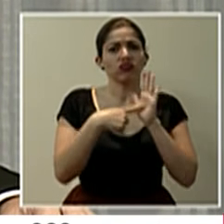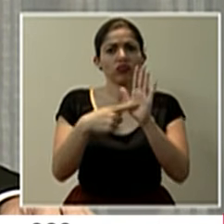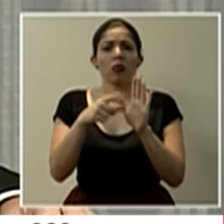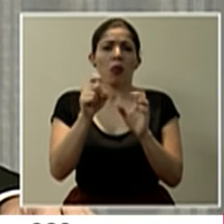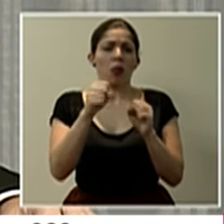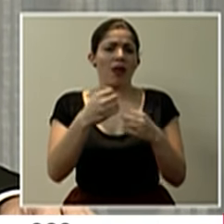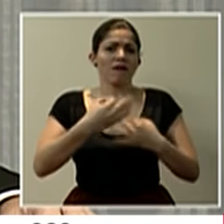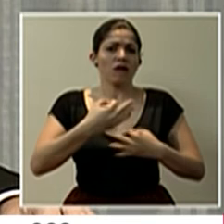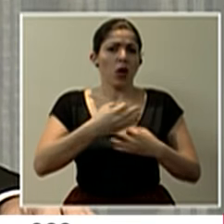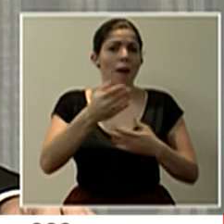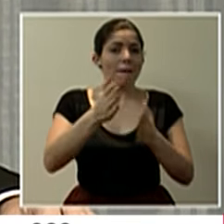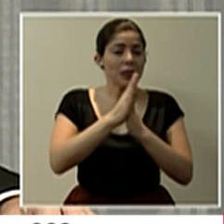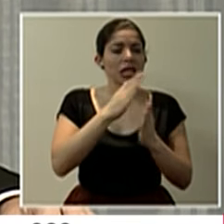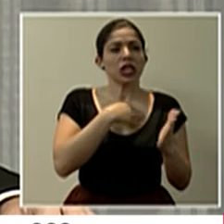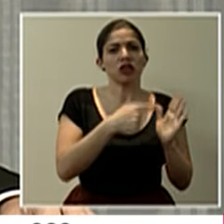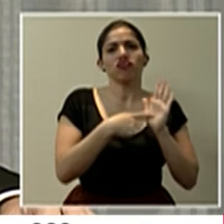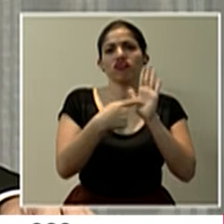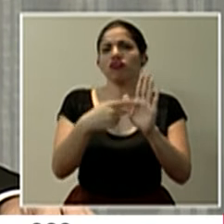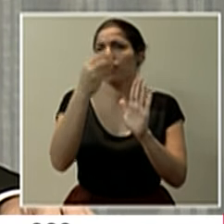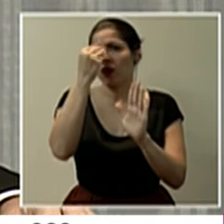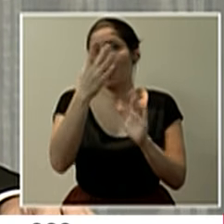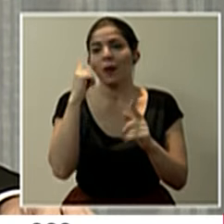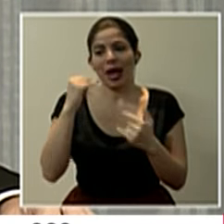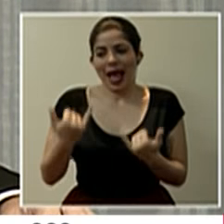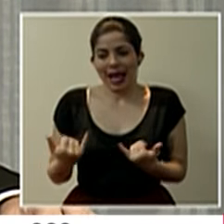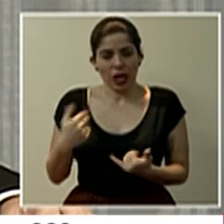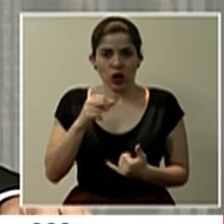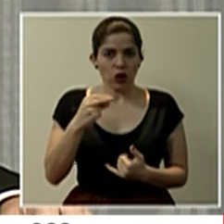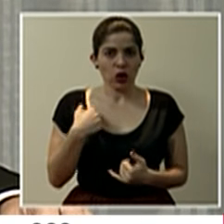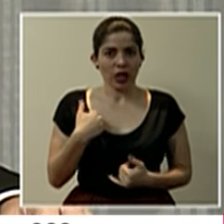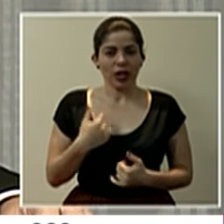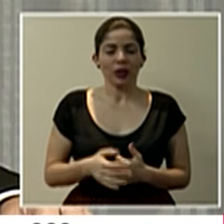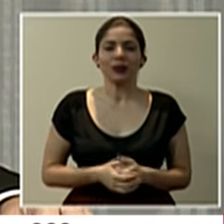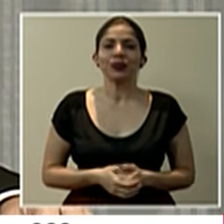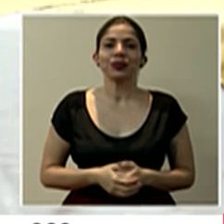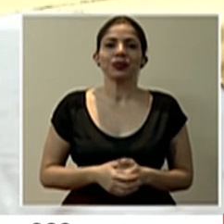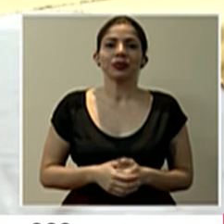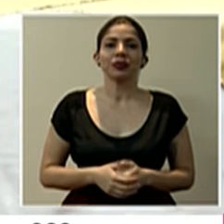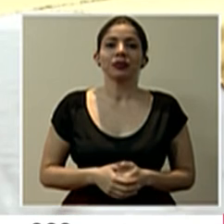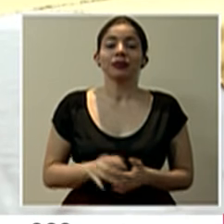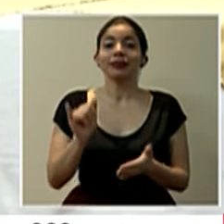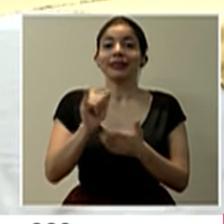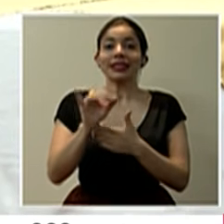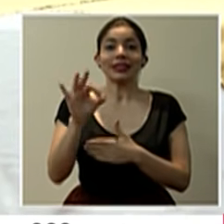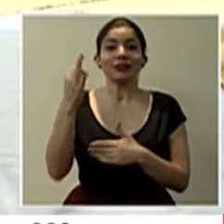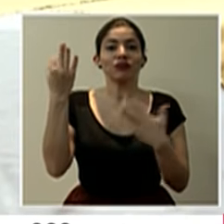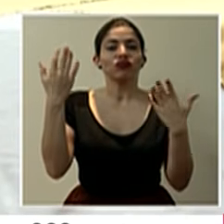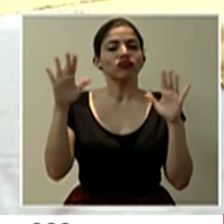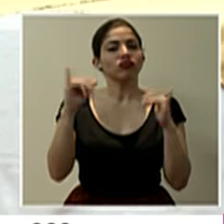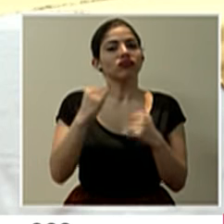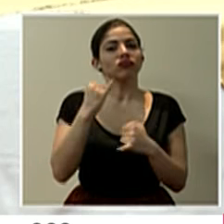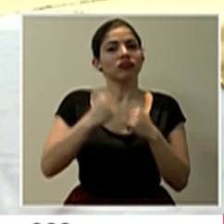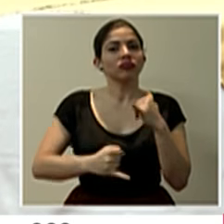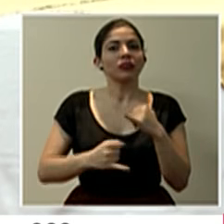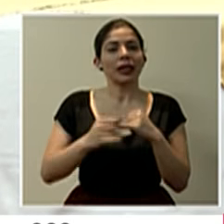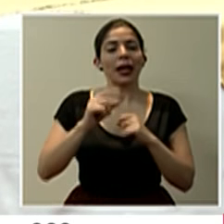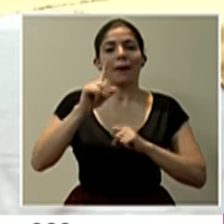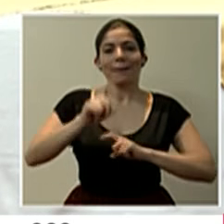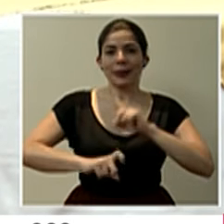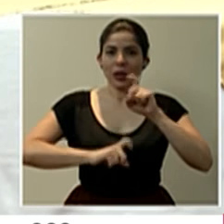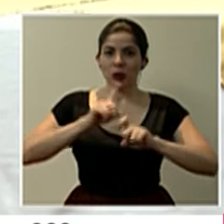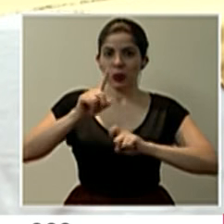formalmente pues para darle esos datos porque no los tengo a mano en este momento. De este modo, finalizamos el periodo